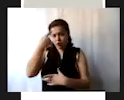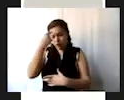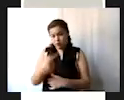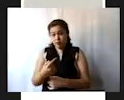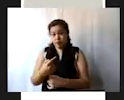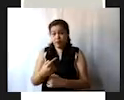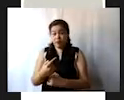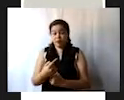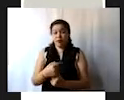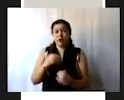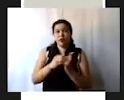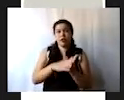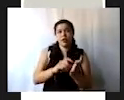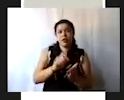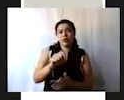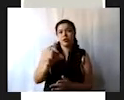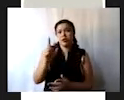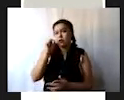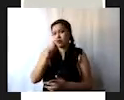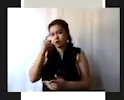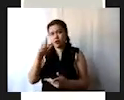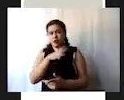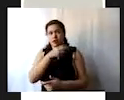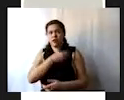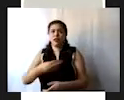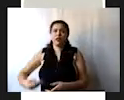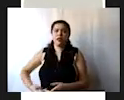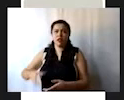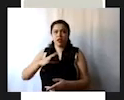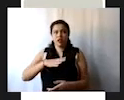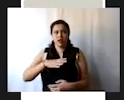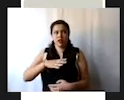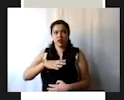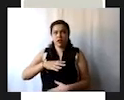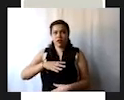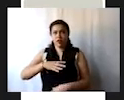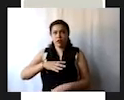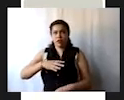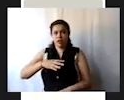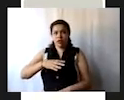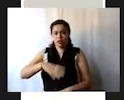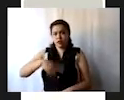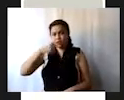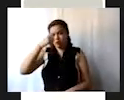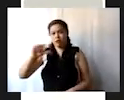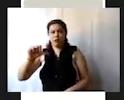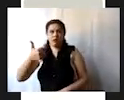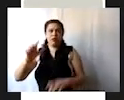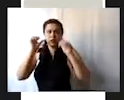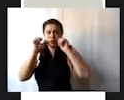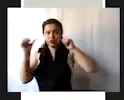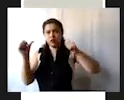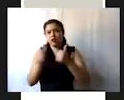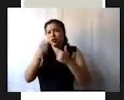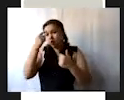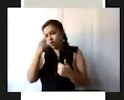Agenda 2030 en México, en mi estado, en mi municipio. ¿Hay información disponible o no? Las otras organizaciones que están en